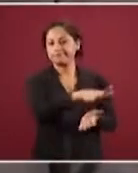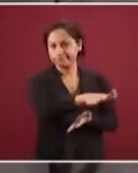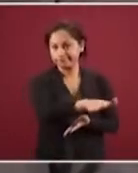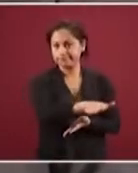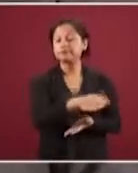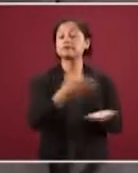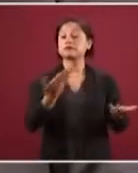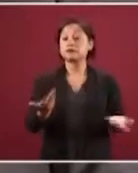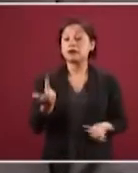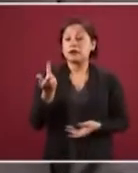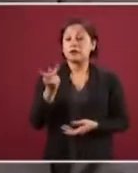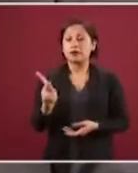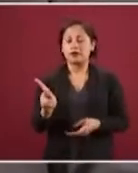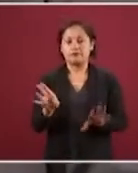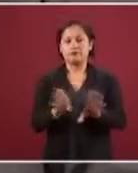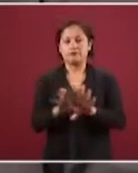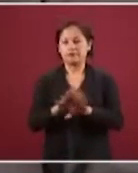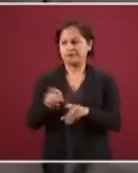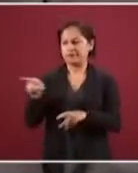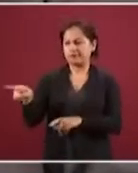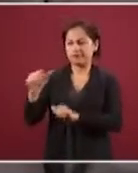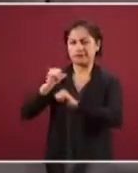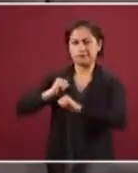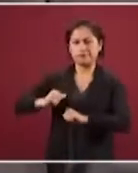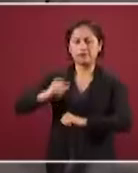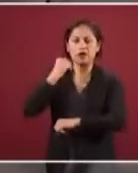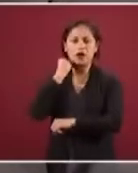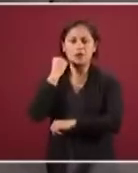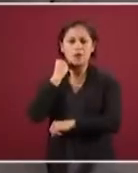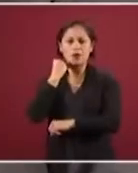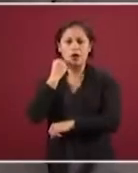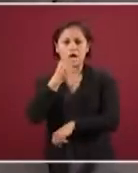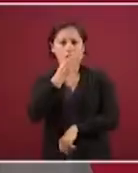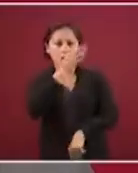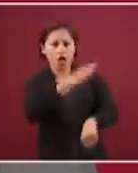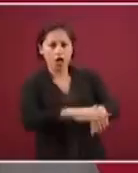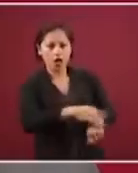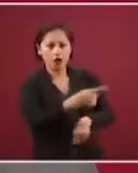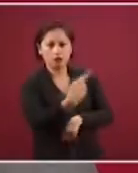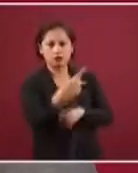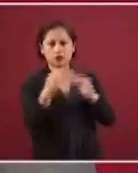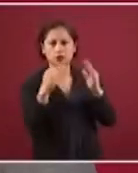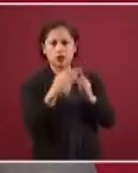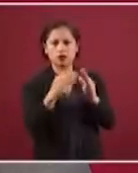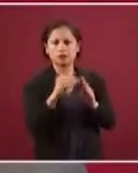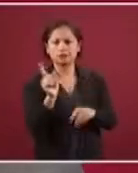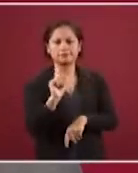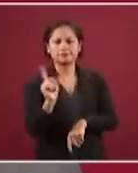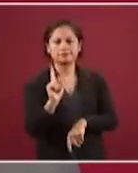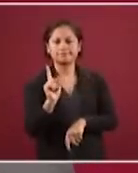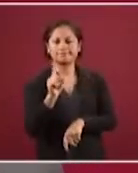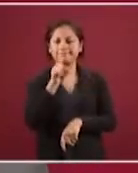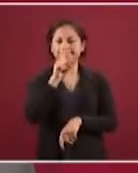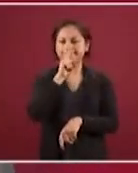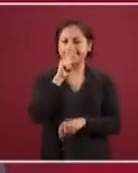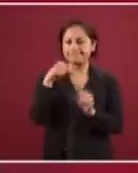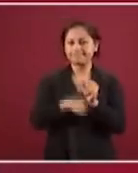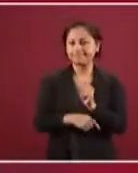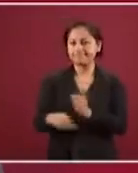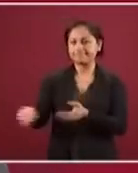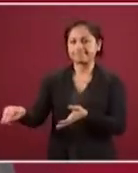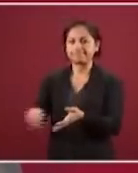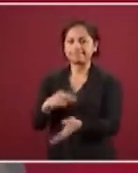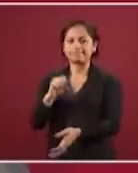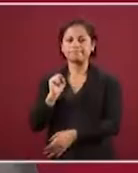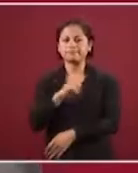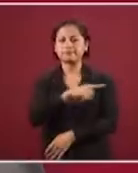domicilio se daba de que se habían notificado se daba por cumplido el procedimiento